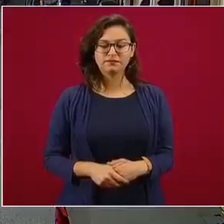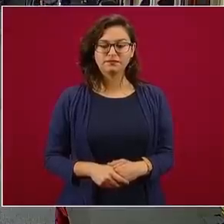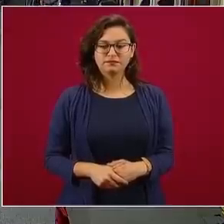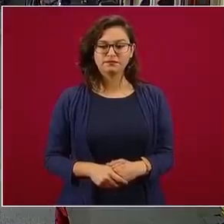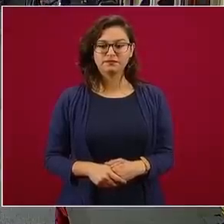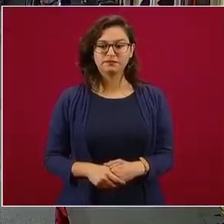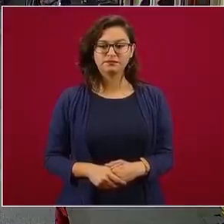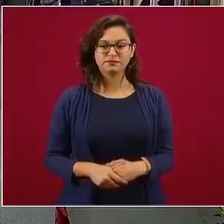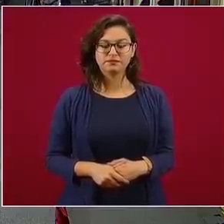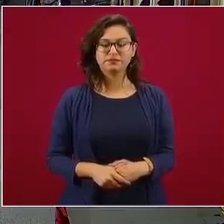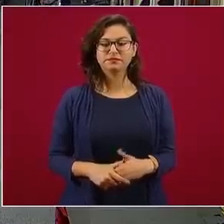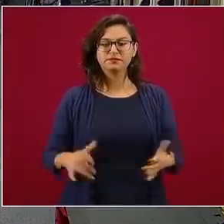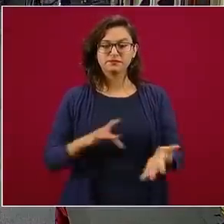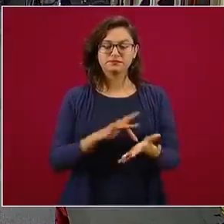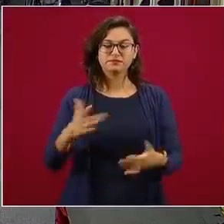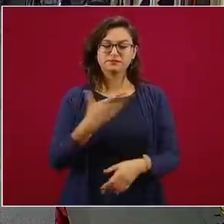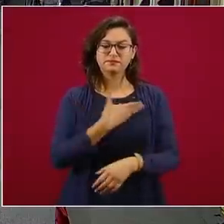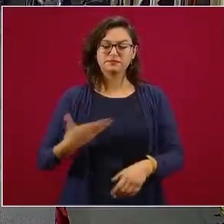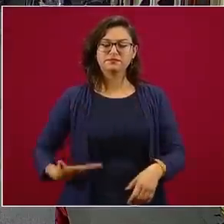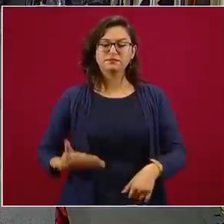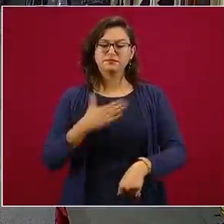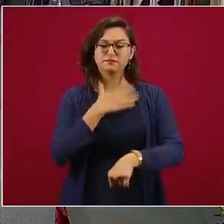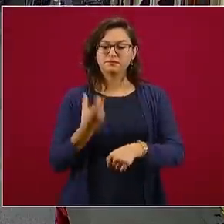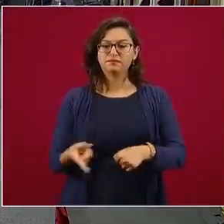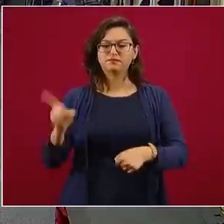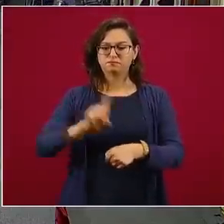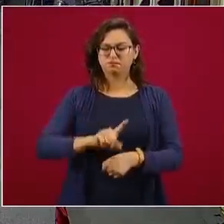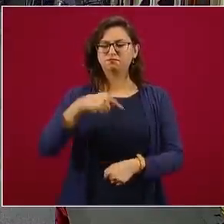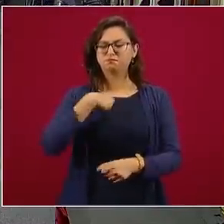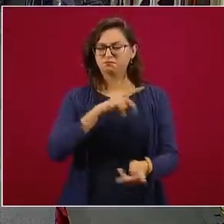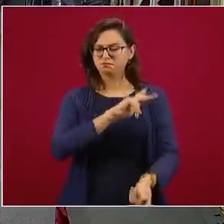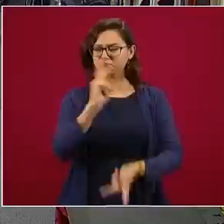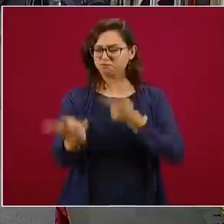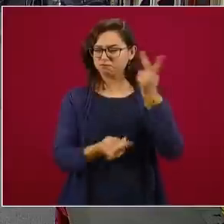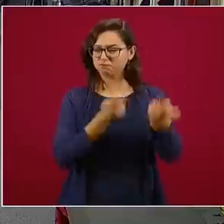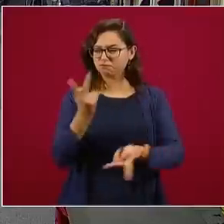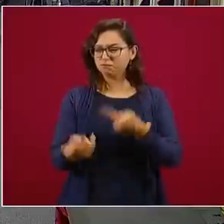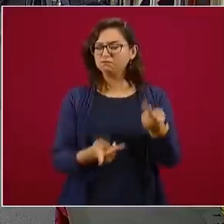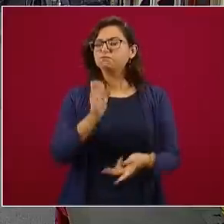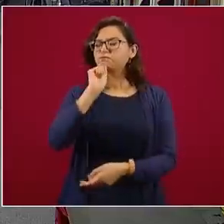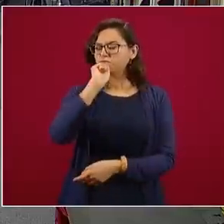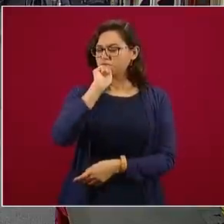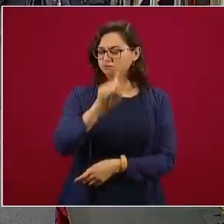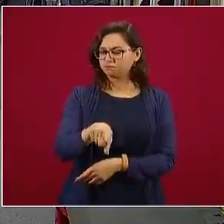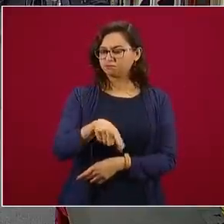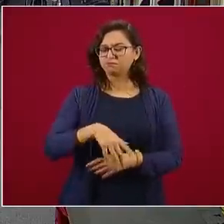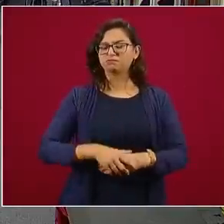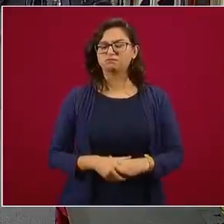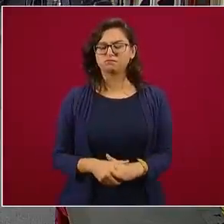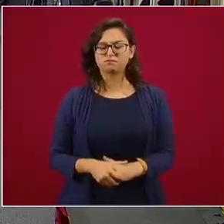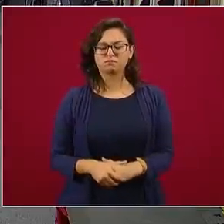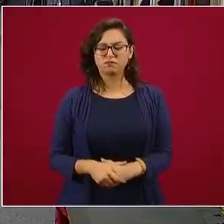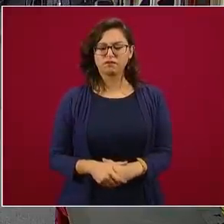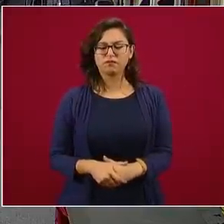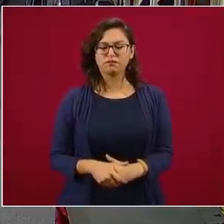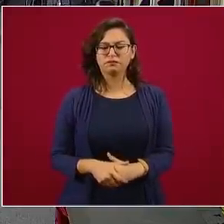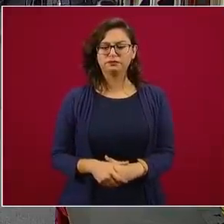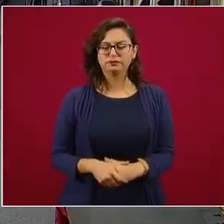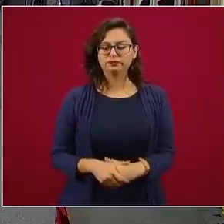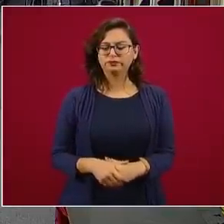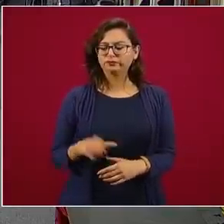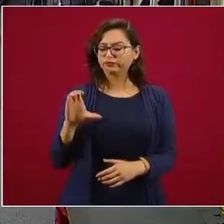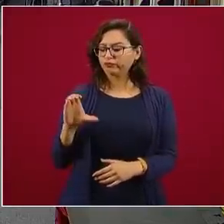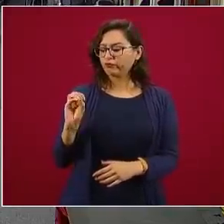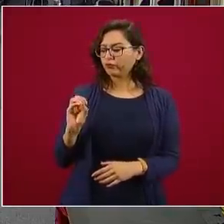Gracias, presidente. Buenos días. Yo tengo varias preguntas también sobre el tema de la vacuna. La primera es si aparte de la